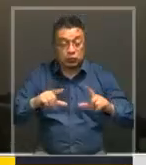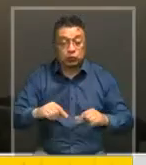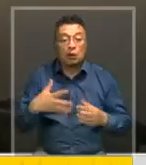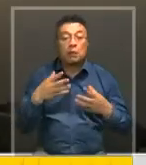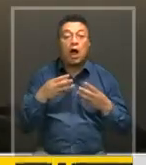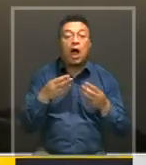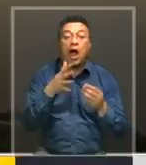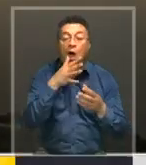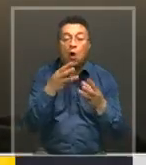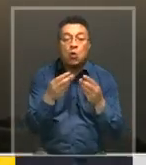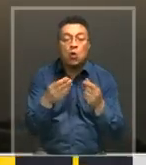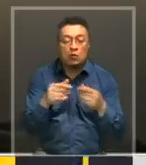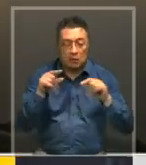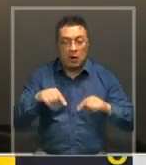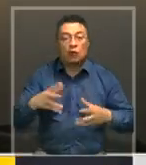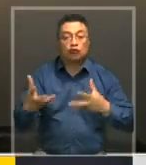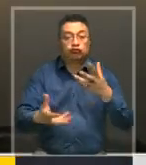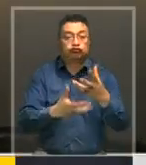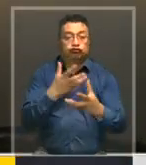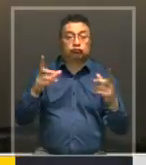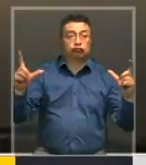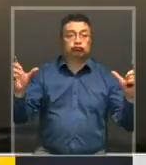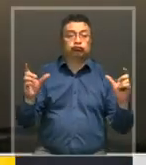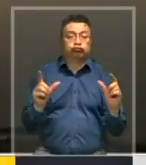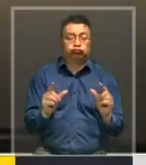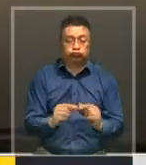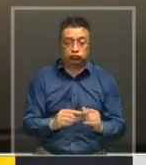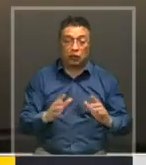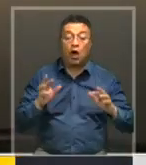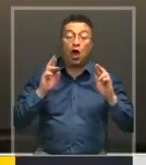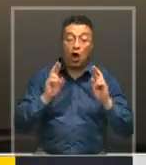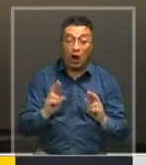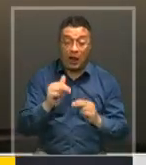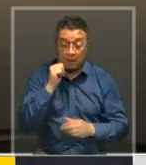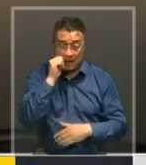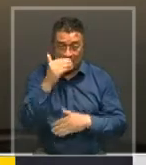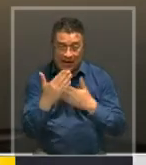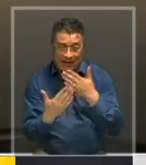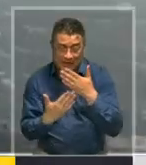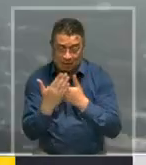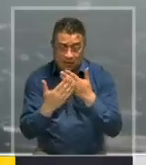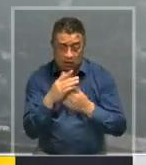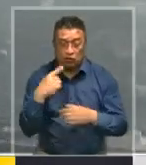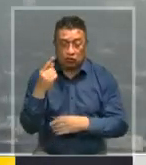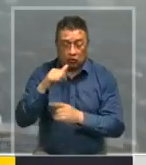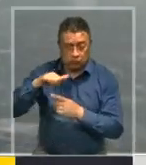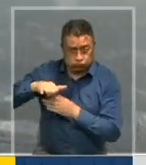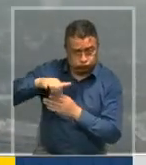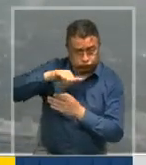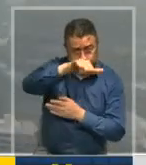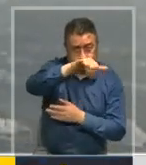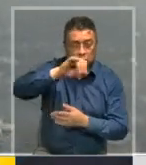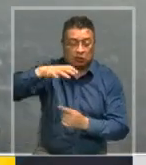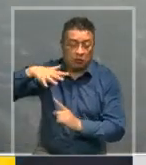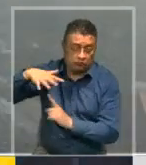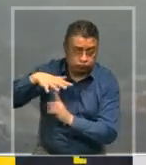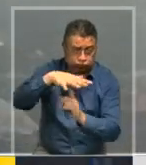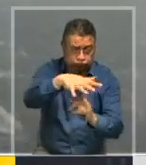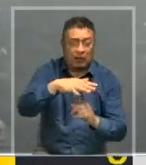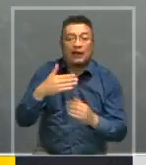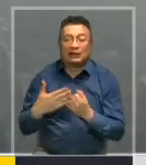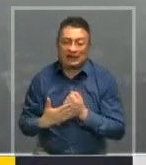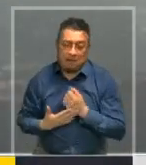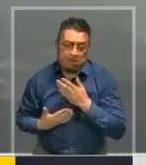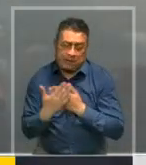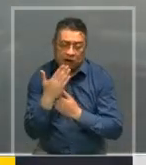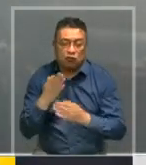tanto deberá aplacarse un poco la intensidad del incendio, de manera tal de que mañana a primera hora los combatientes y las aeronaves puedan combatir tempranamente